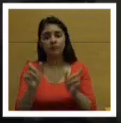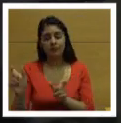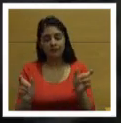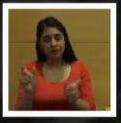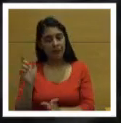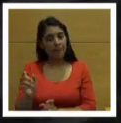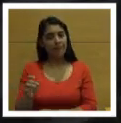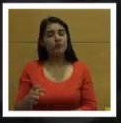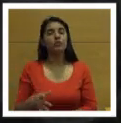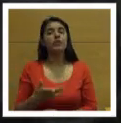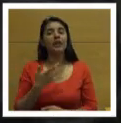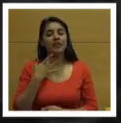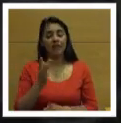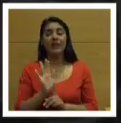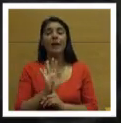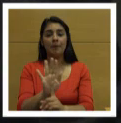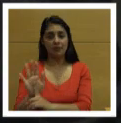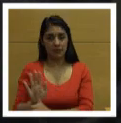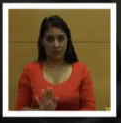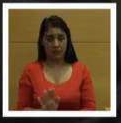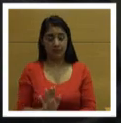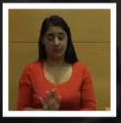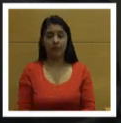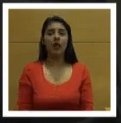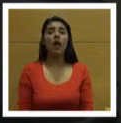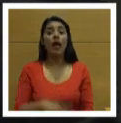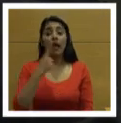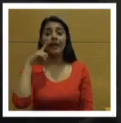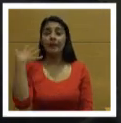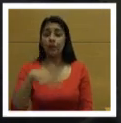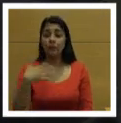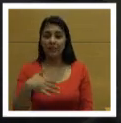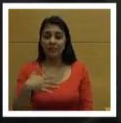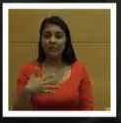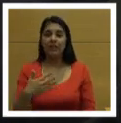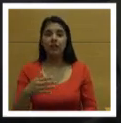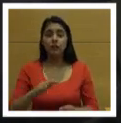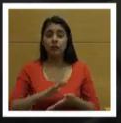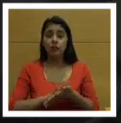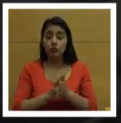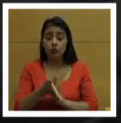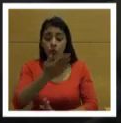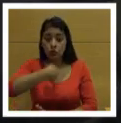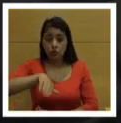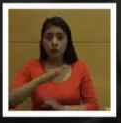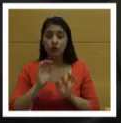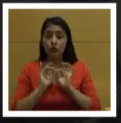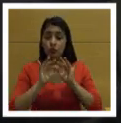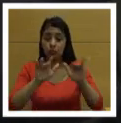panelistas. La importancia de los instrumentos que deseamos difundir